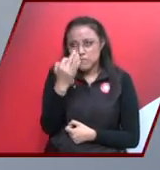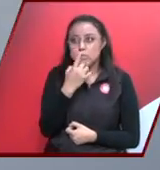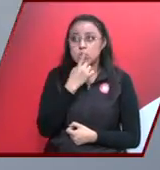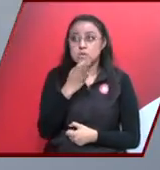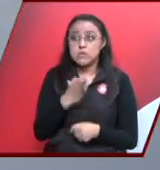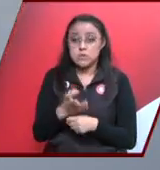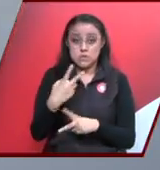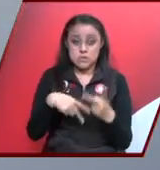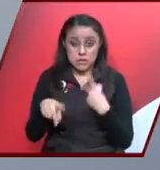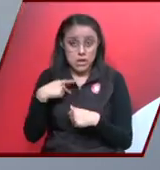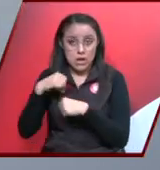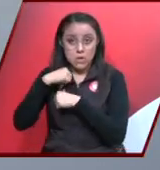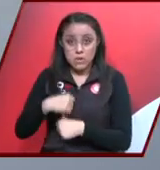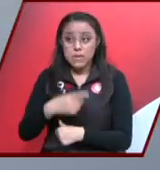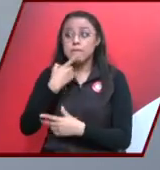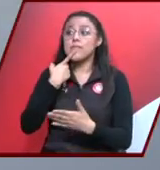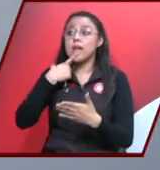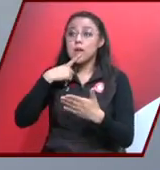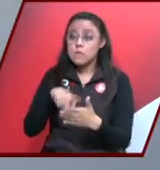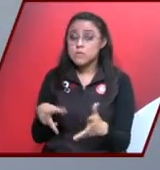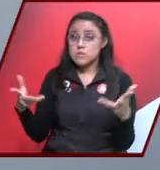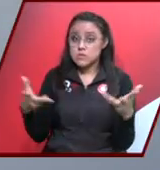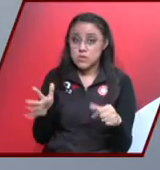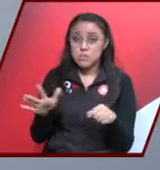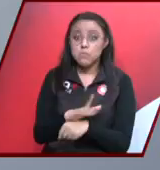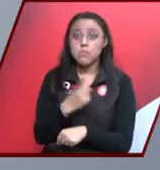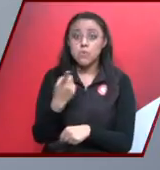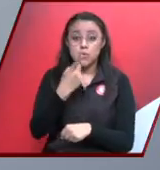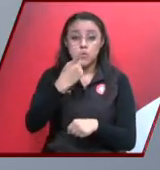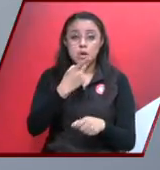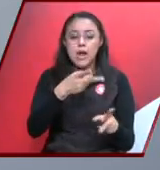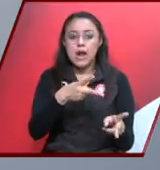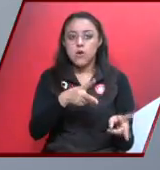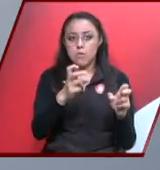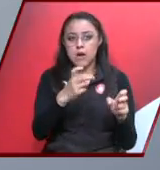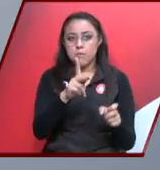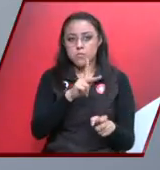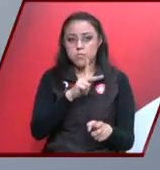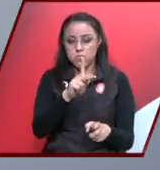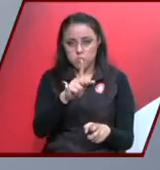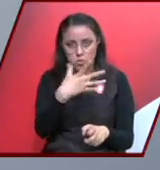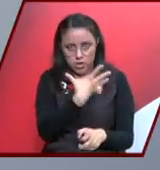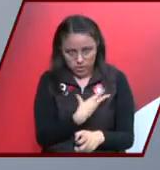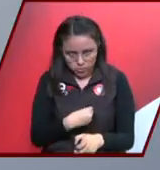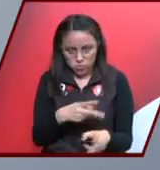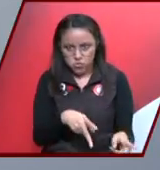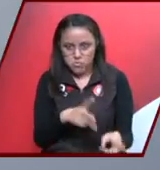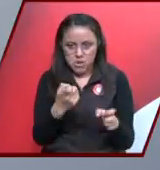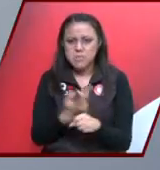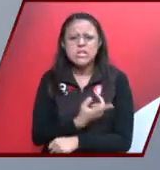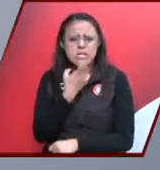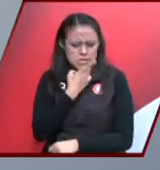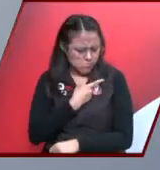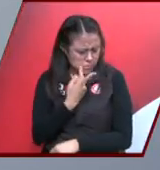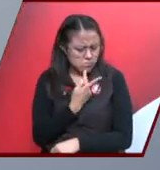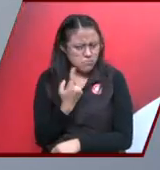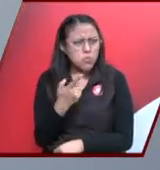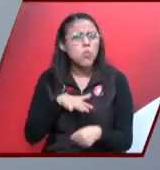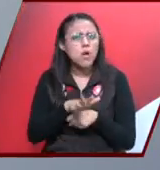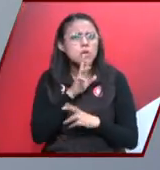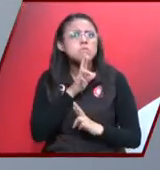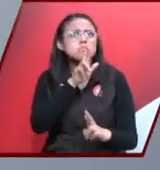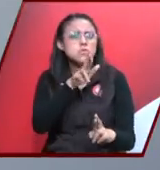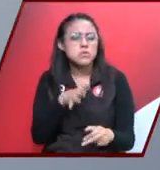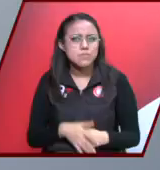que acudió a las autoridades y levantó una denuncia por sustracción de menor, perdón. ¿Sí o no? ¿Qué sí. fue lo que sucedió? ¿Cómo ha sido la respuesta